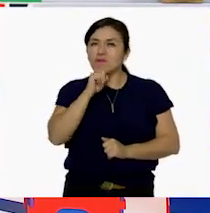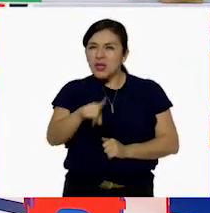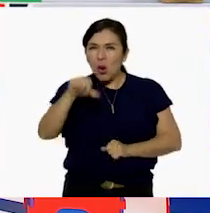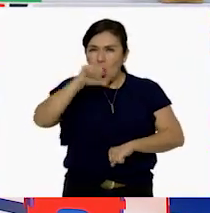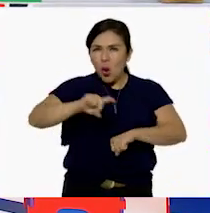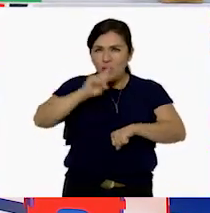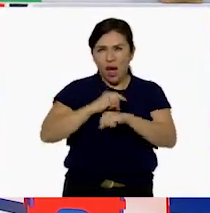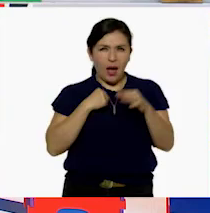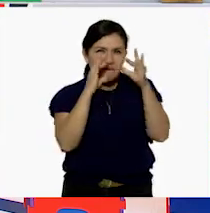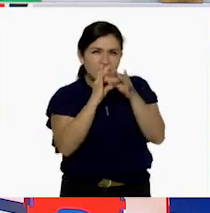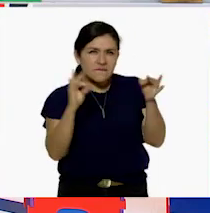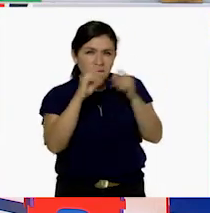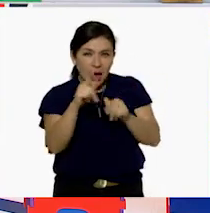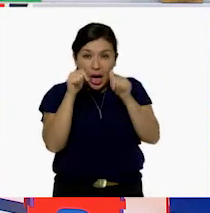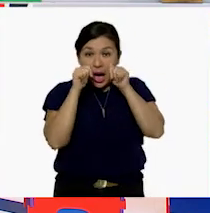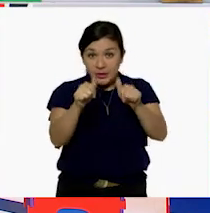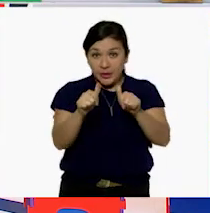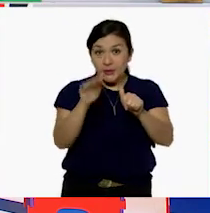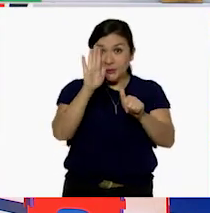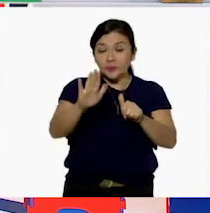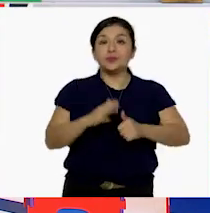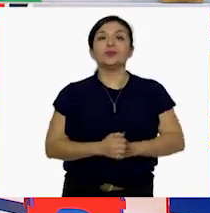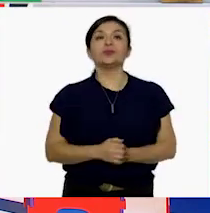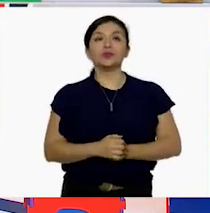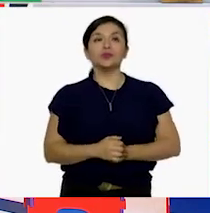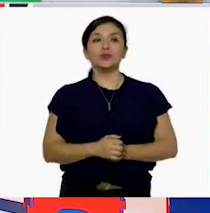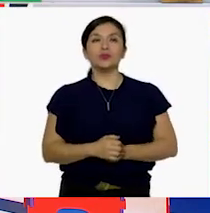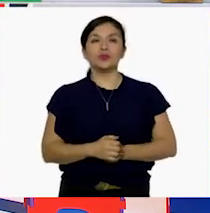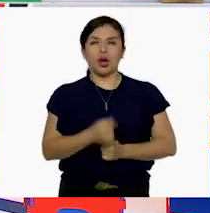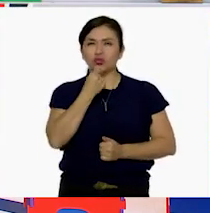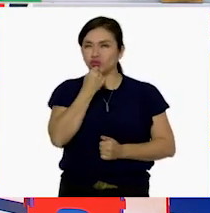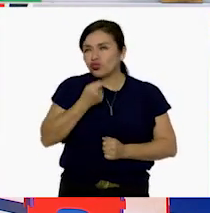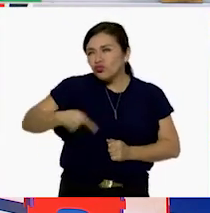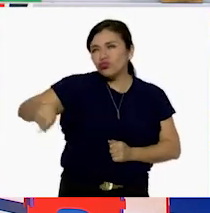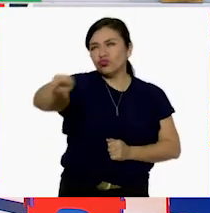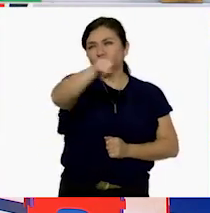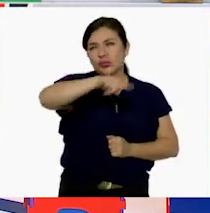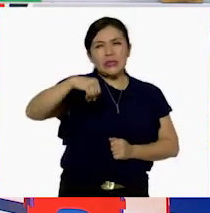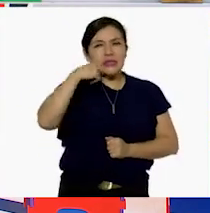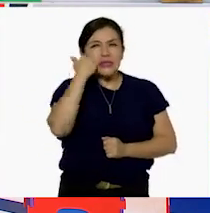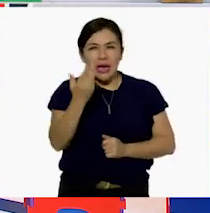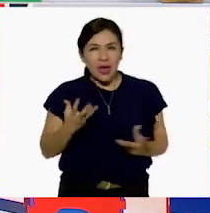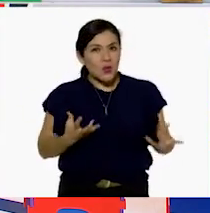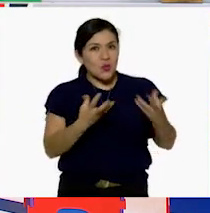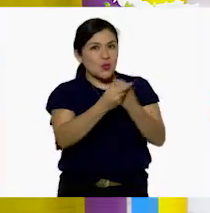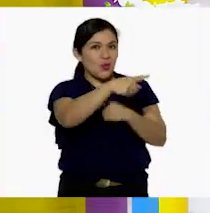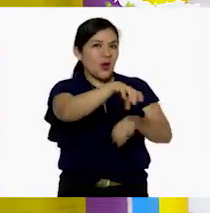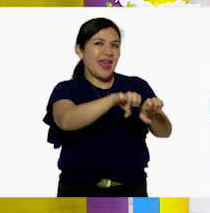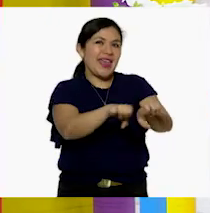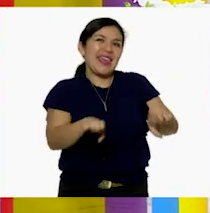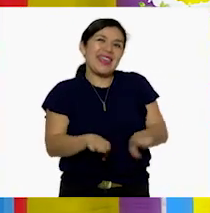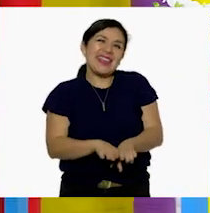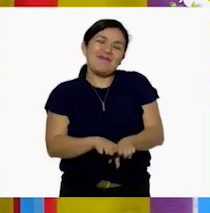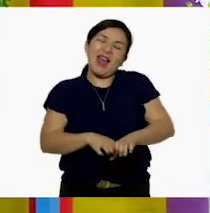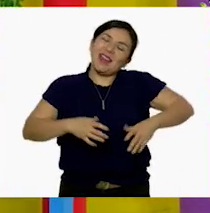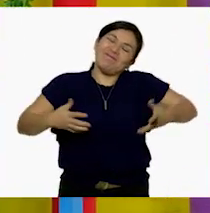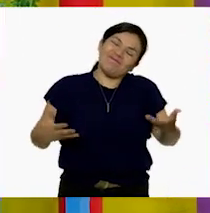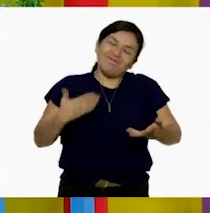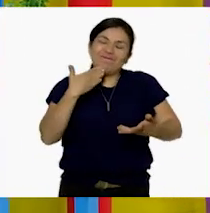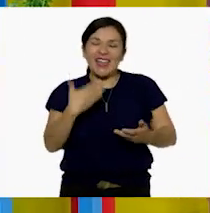vimos en esta clase. Sí. Estén muy atentos. Creo que las niñas y los niños quieren ser de tu equipo, Pepe. ¡Muy bien,